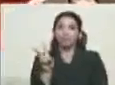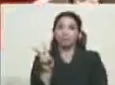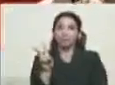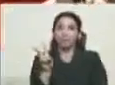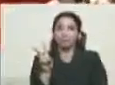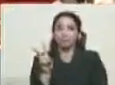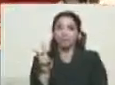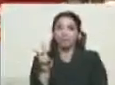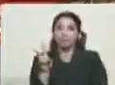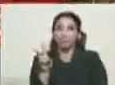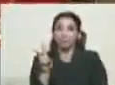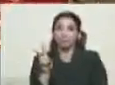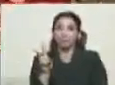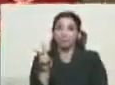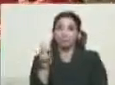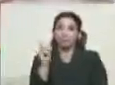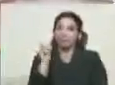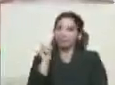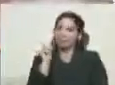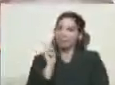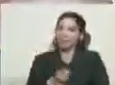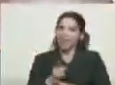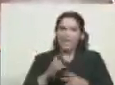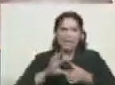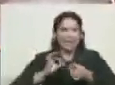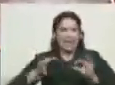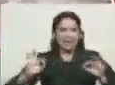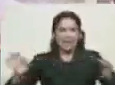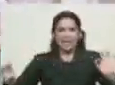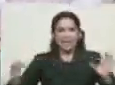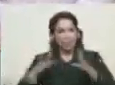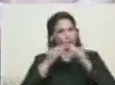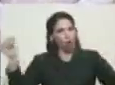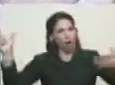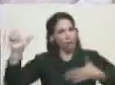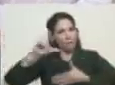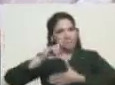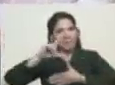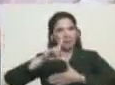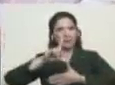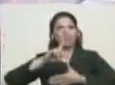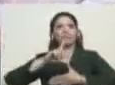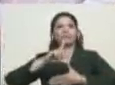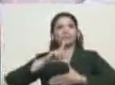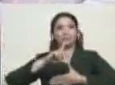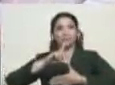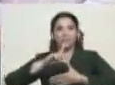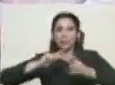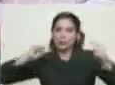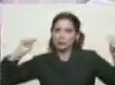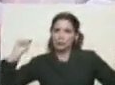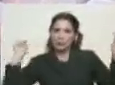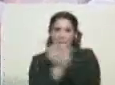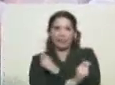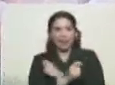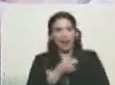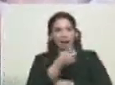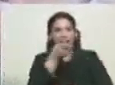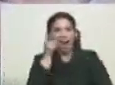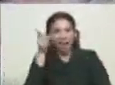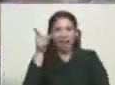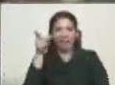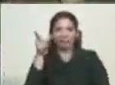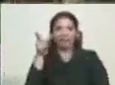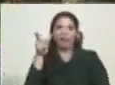sería una cadena de eventos en toda América Latina. Se le convertirá a ellos,